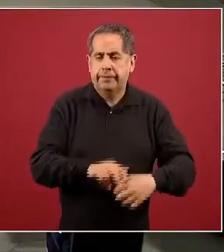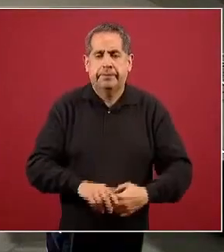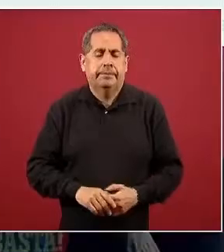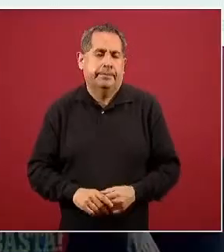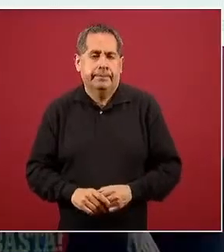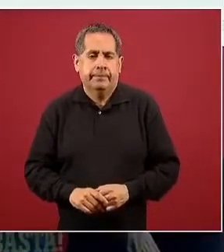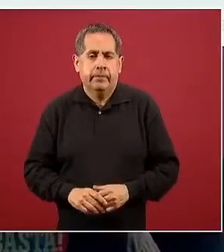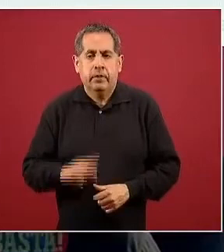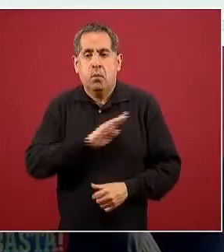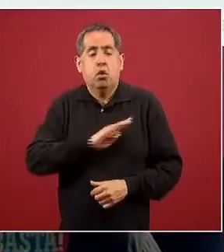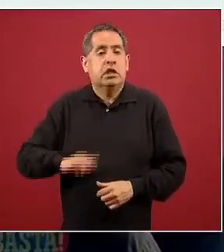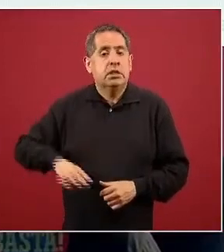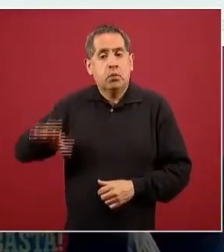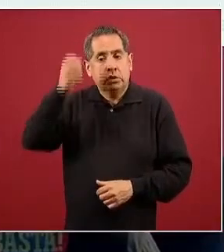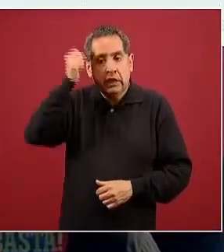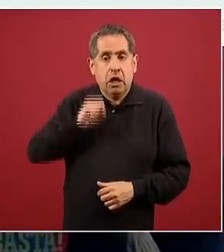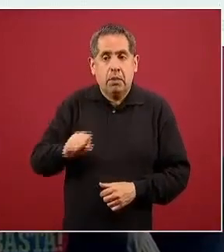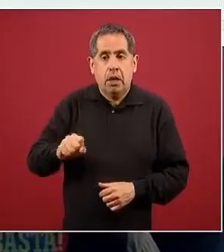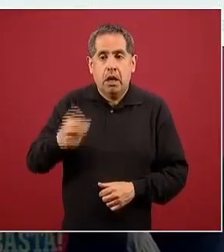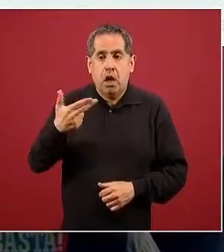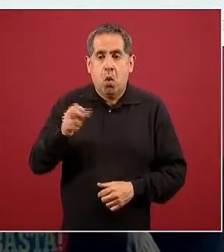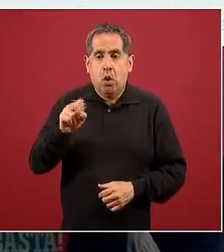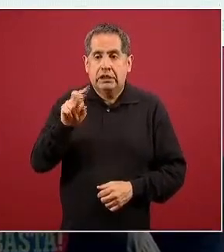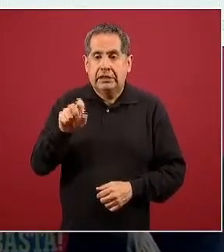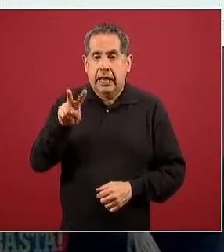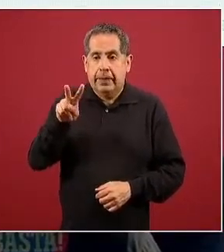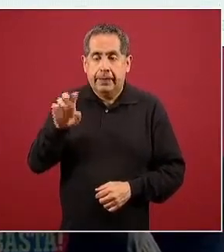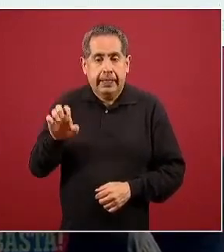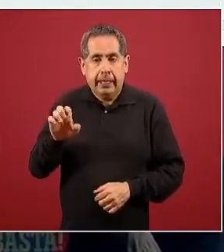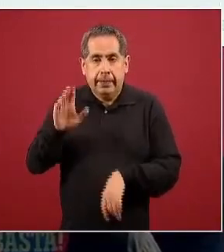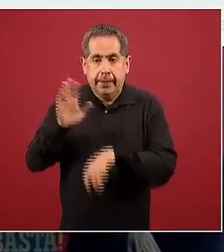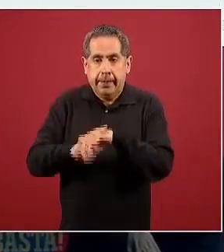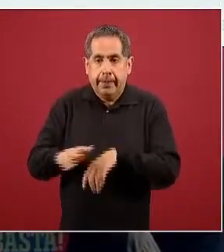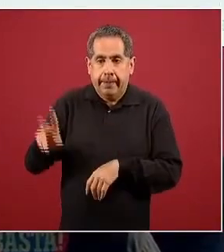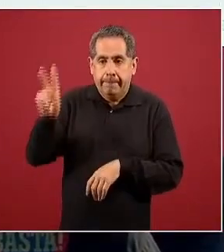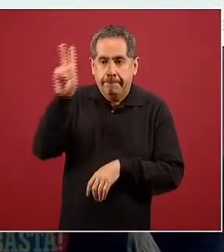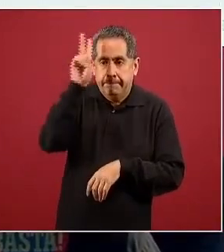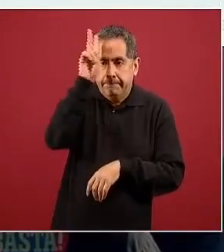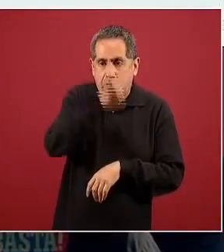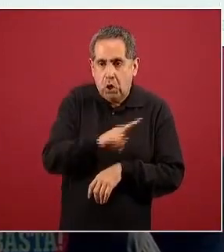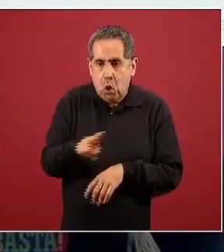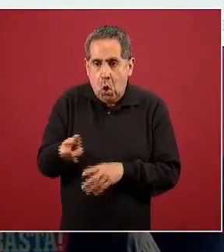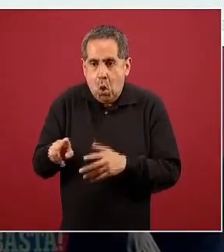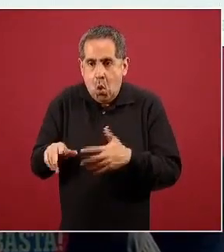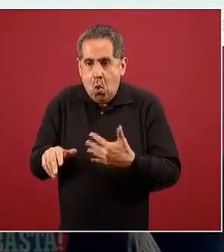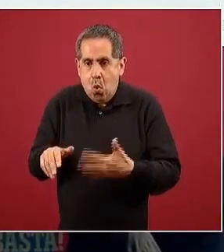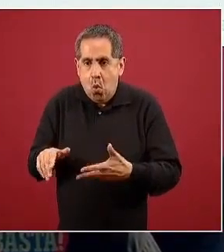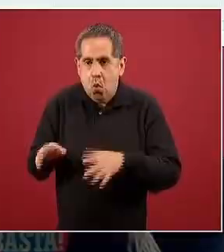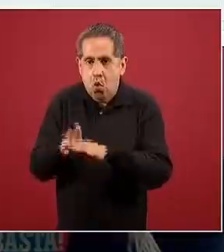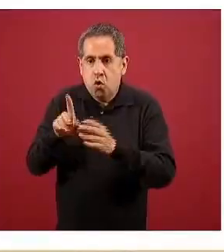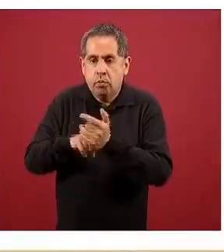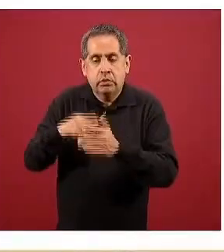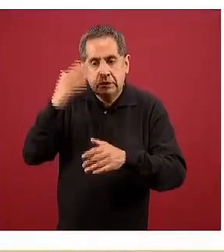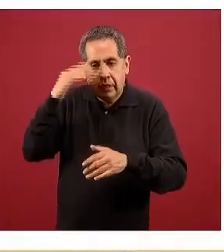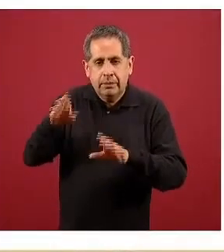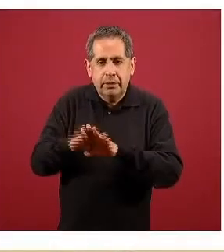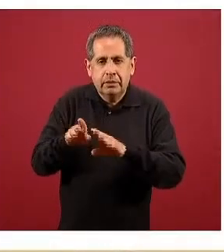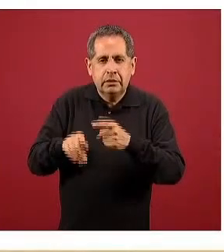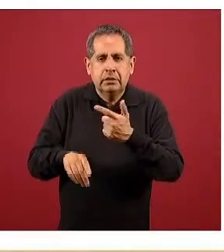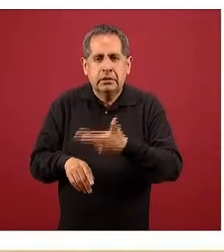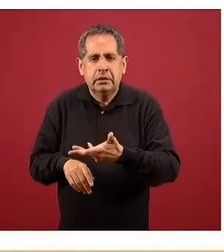De los municipios de Sinaloa, Guasave ha sido el más afectado en cuanto a la tasa de incidencia. Recordemos que esto